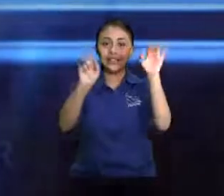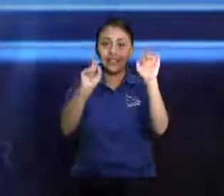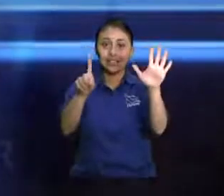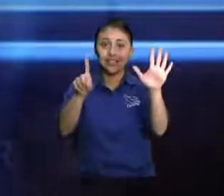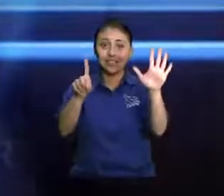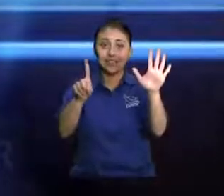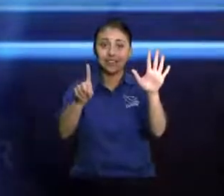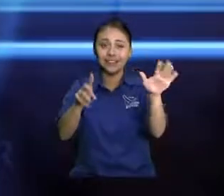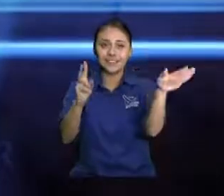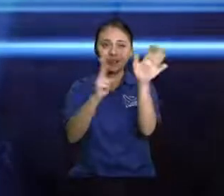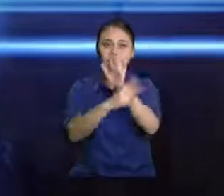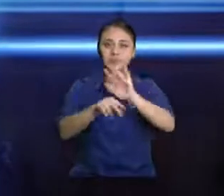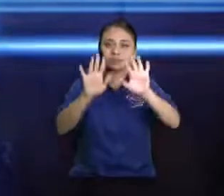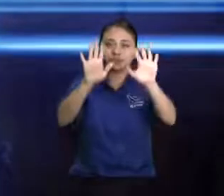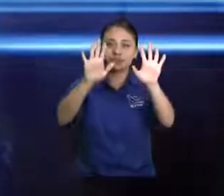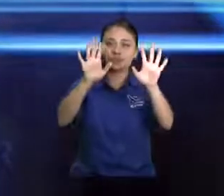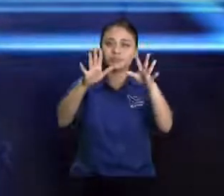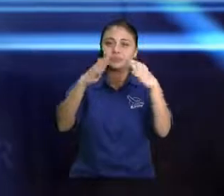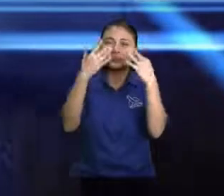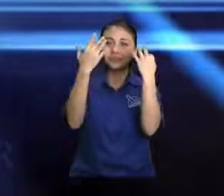para acá.